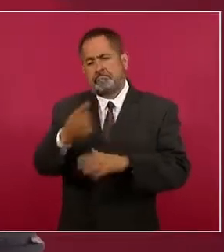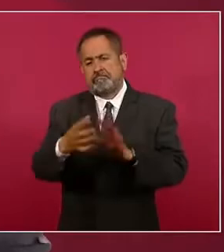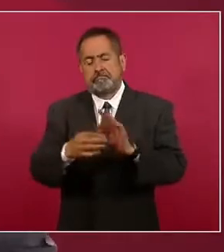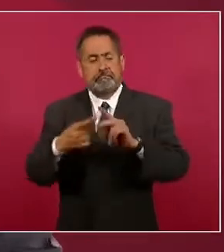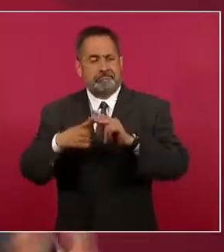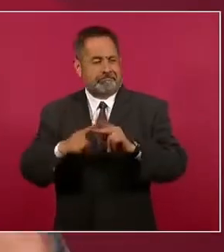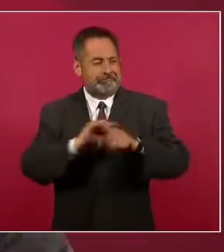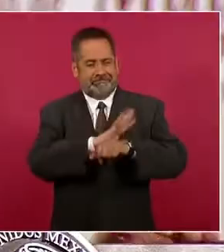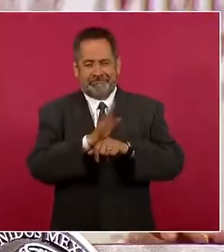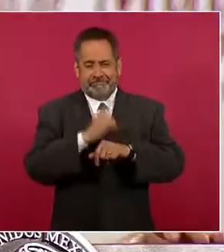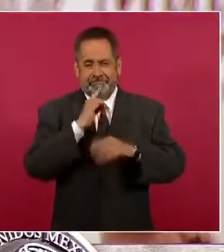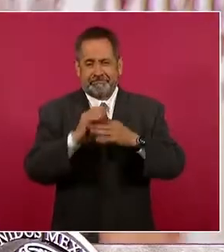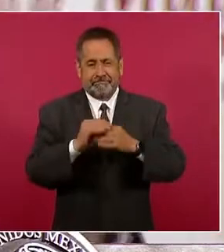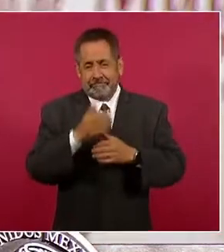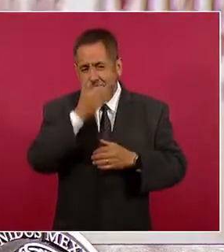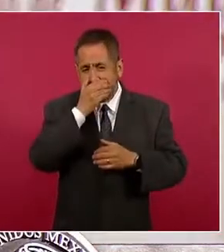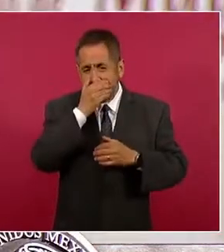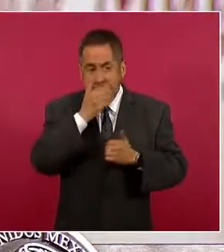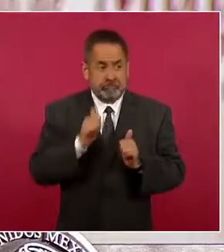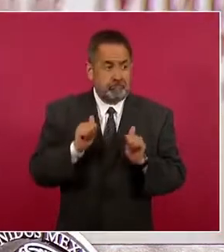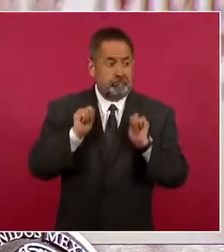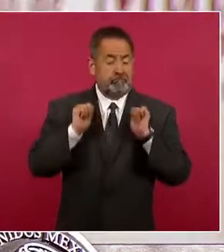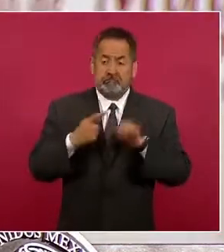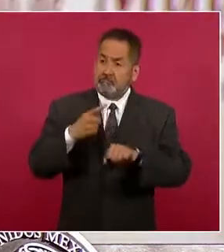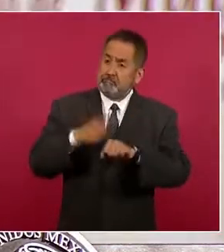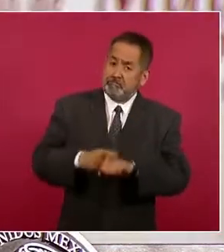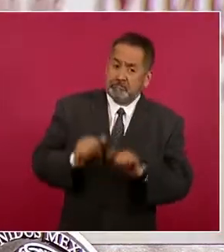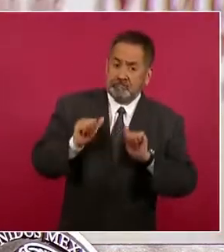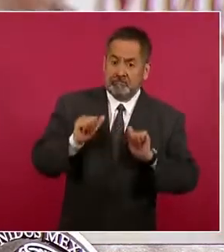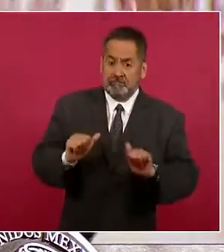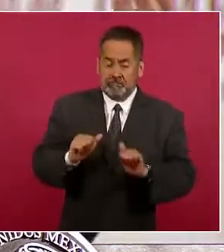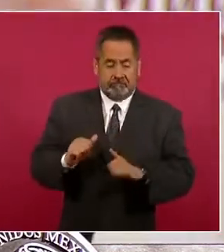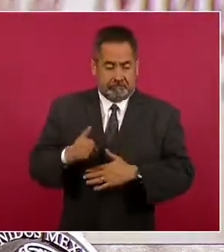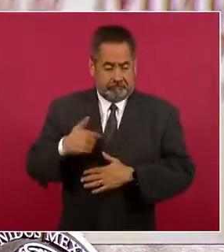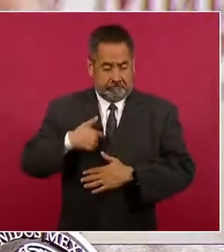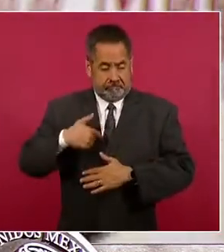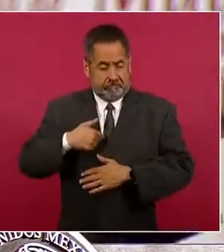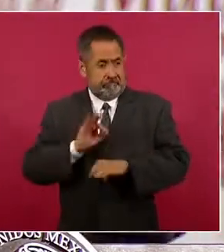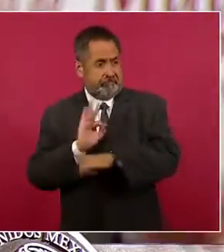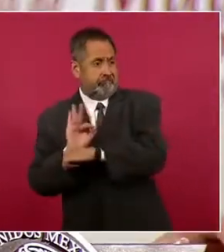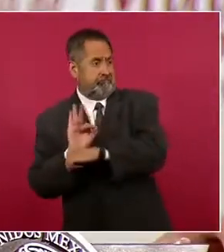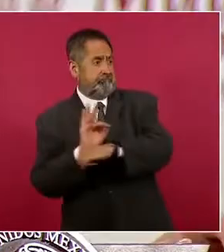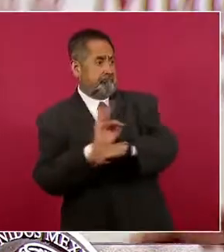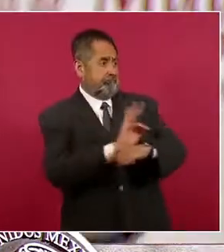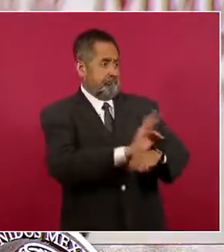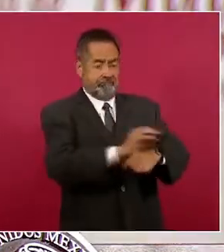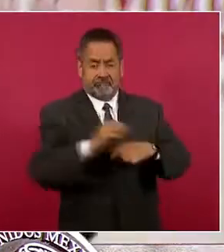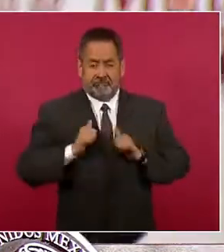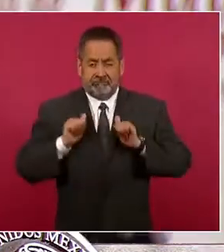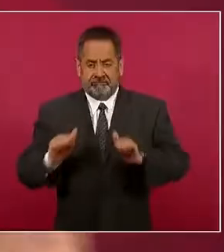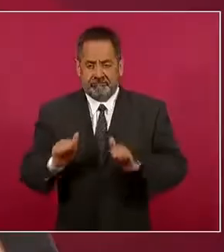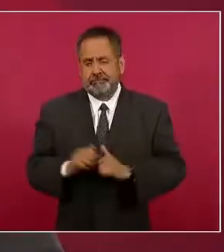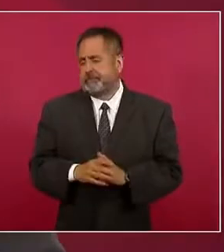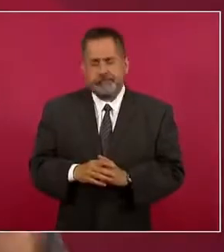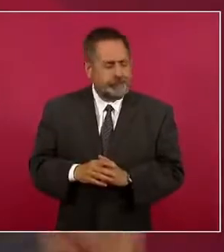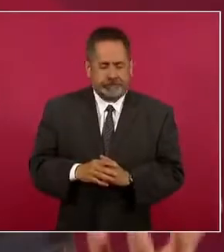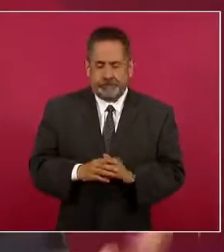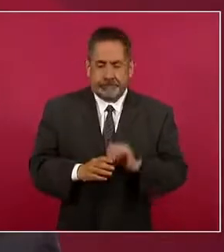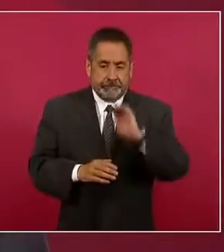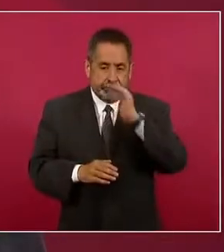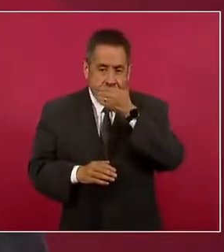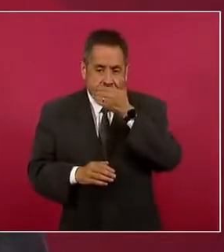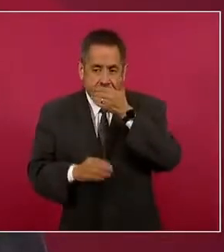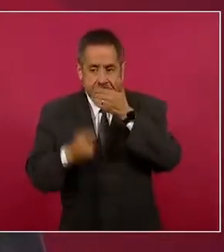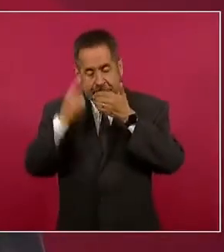reiteramos, es poco efectivo para protegerse a uno mismo, sirve para reducir transmisión. En la medida en que una